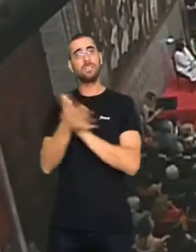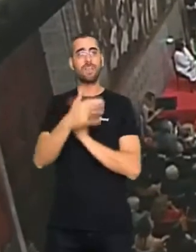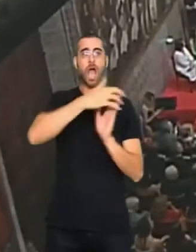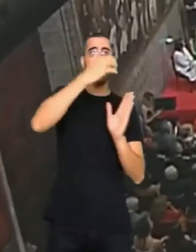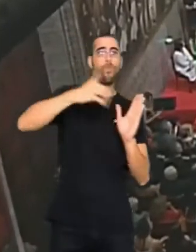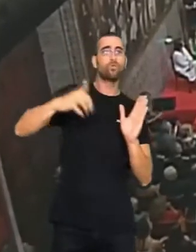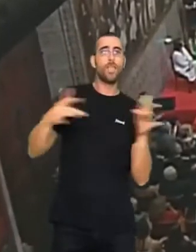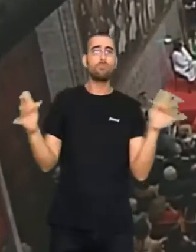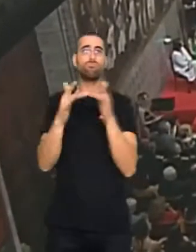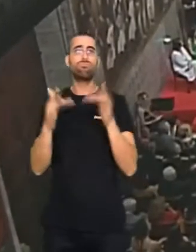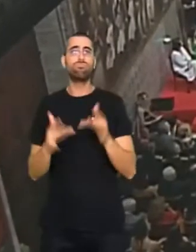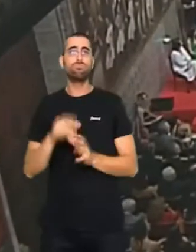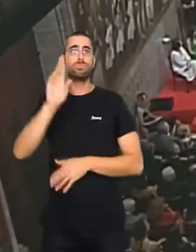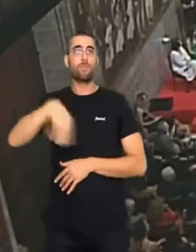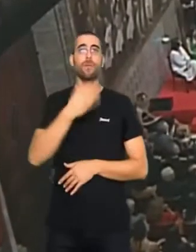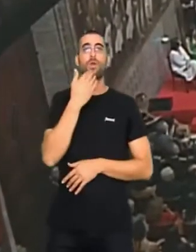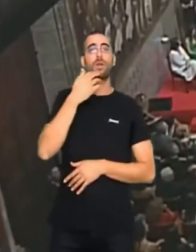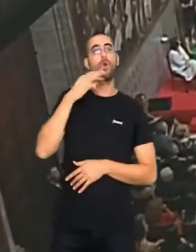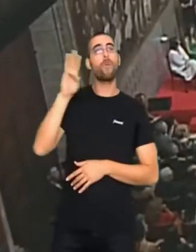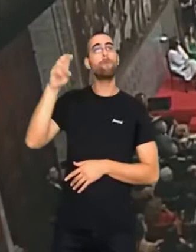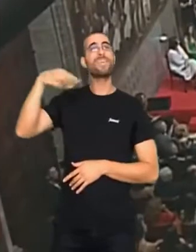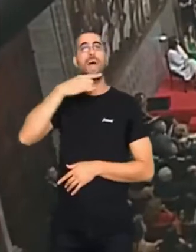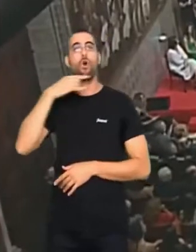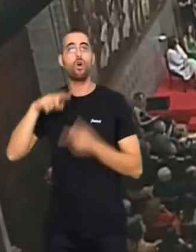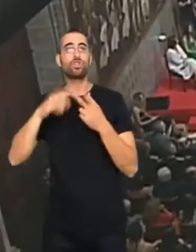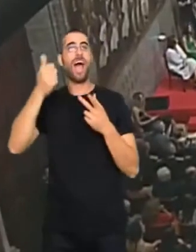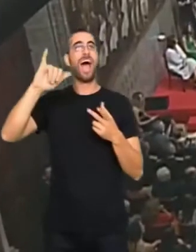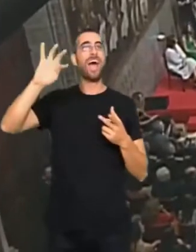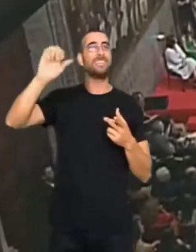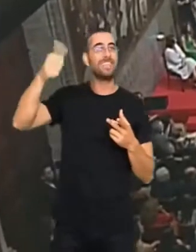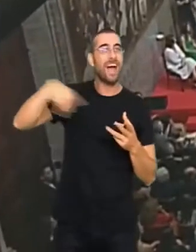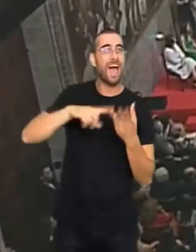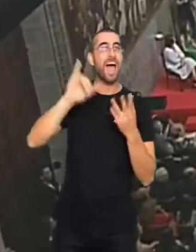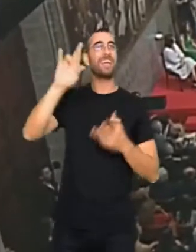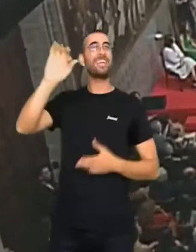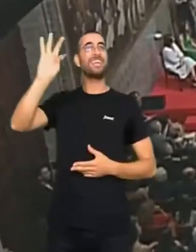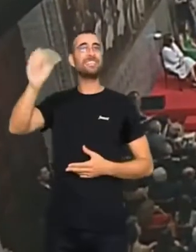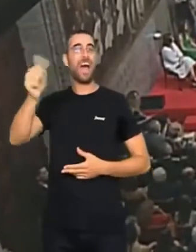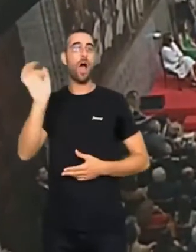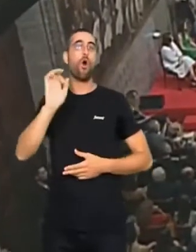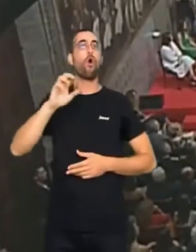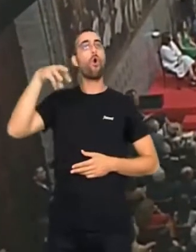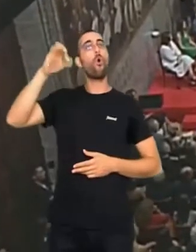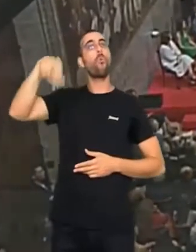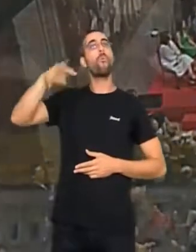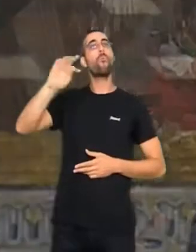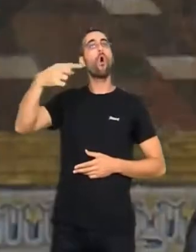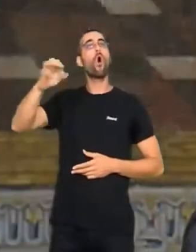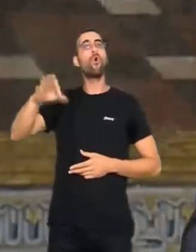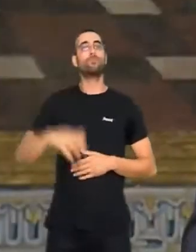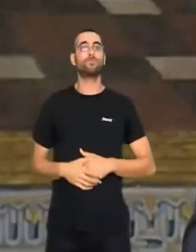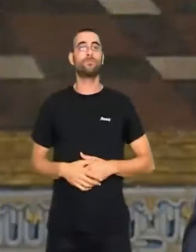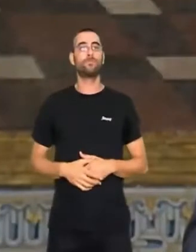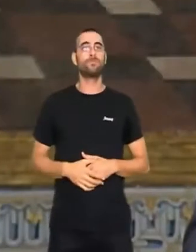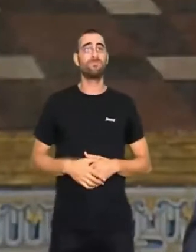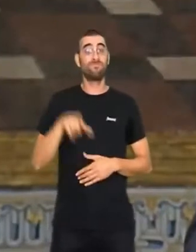muntañas emblemáticas como el Peñagolosa, la Itana, la Serra d'Irta o el Mongó. Una